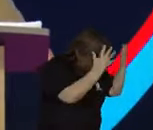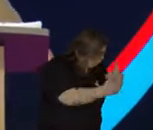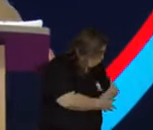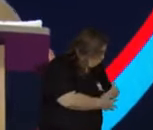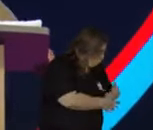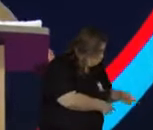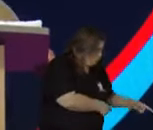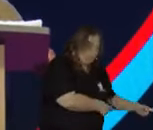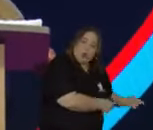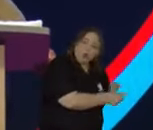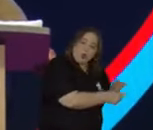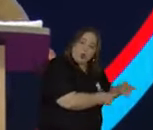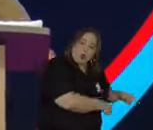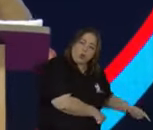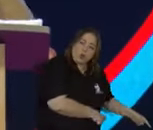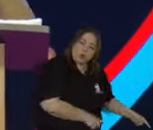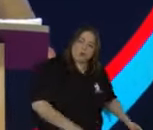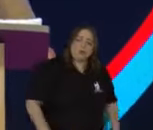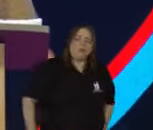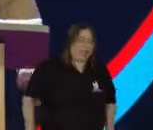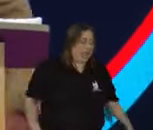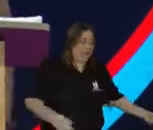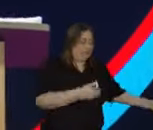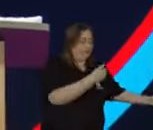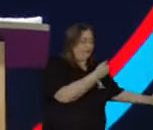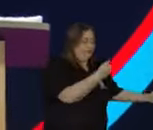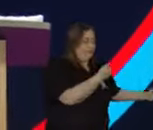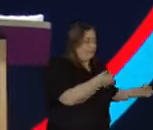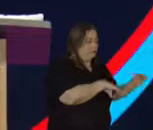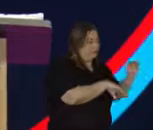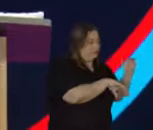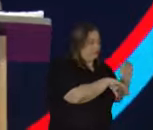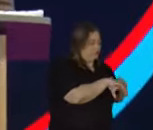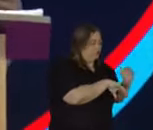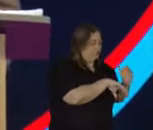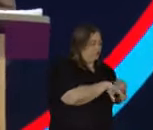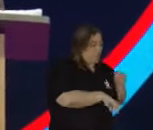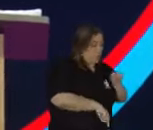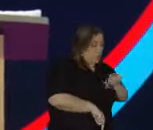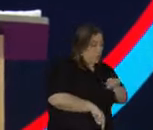oscuridad. También es el acusador de nuestros hermanos. ¡Wow!